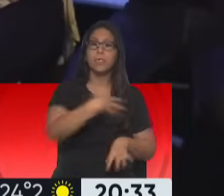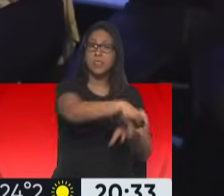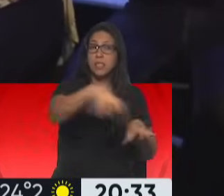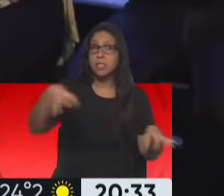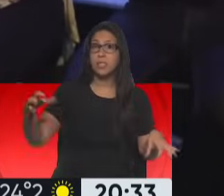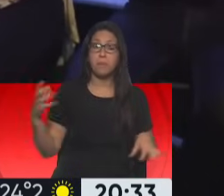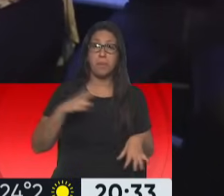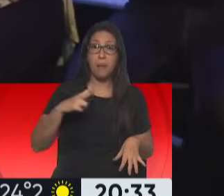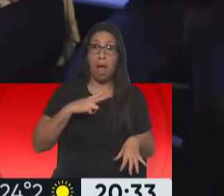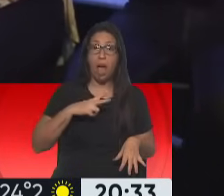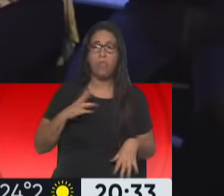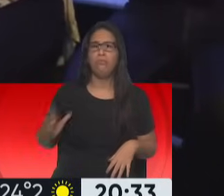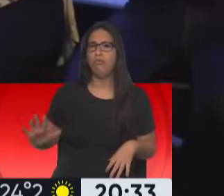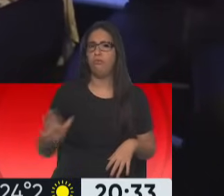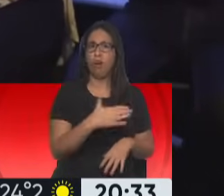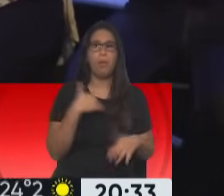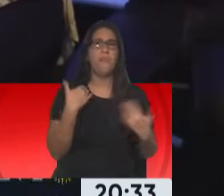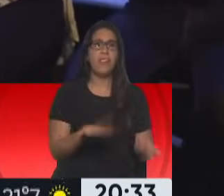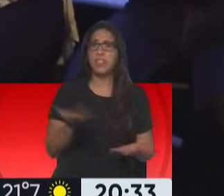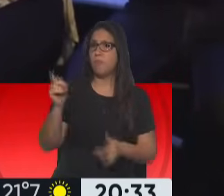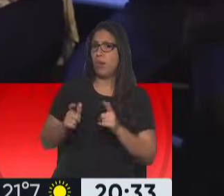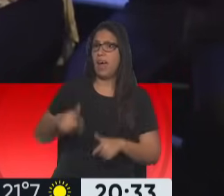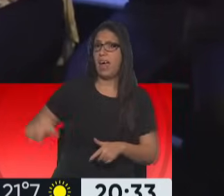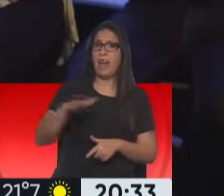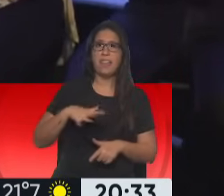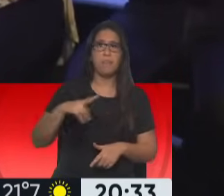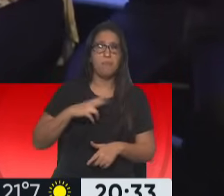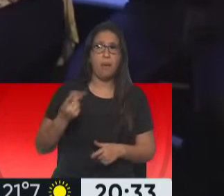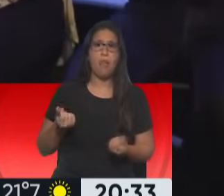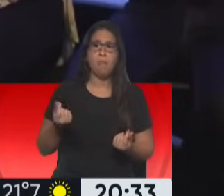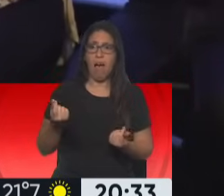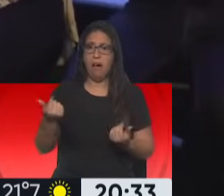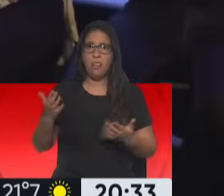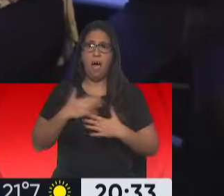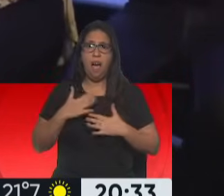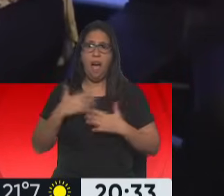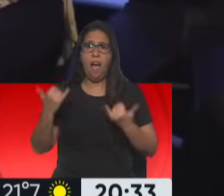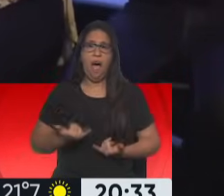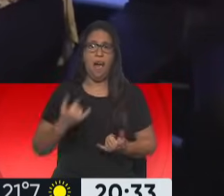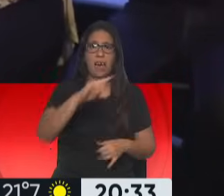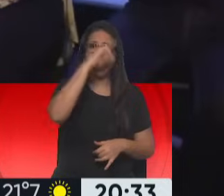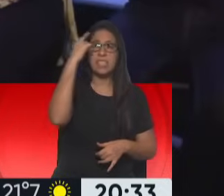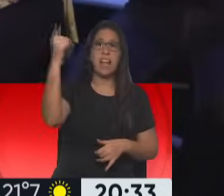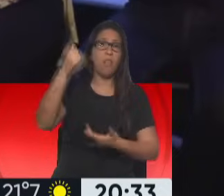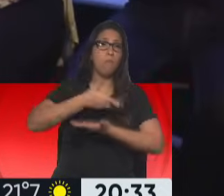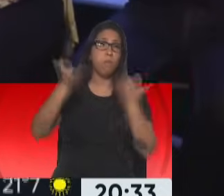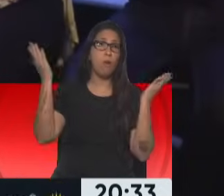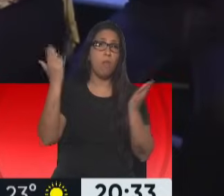se benefician de que haya más dinero en manos del sector privado y menos en manos del sector